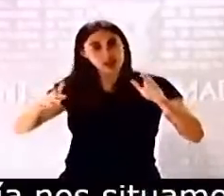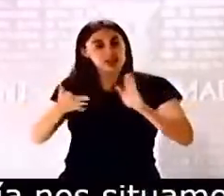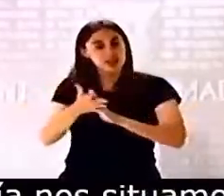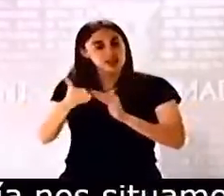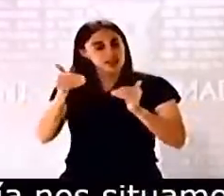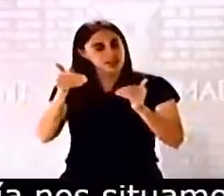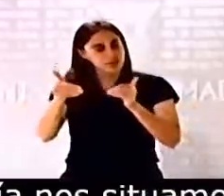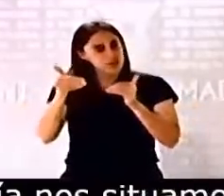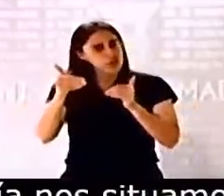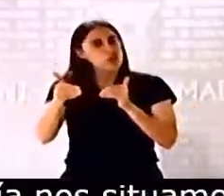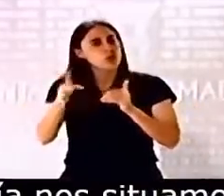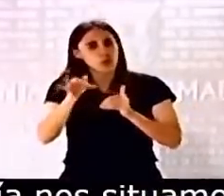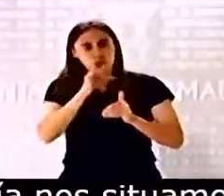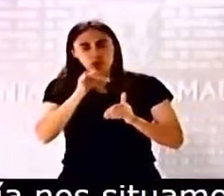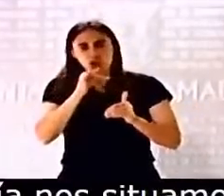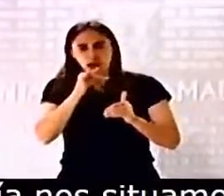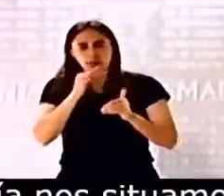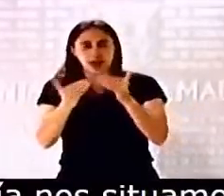que se pueda